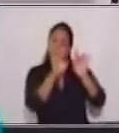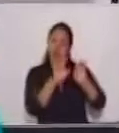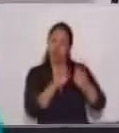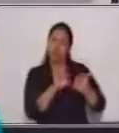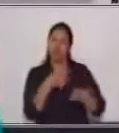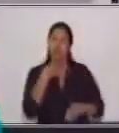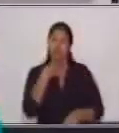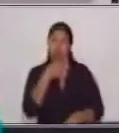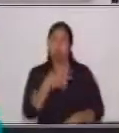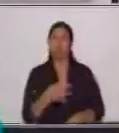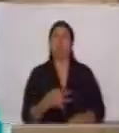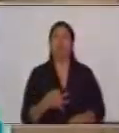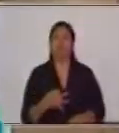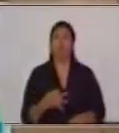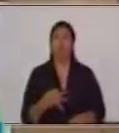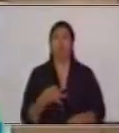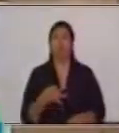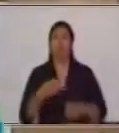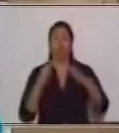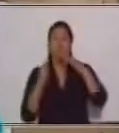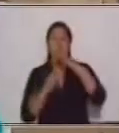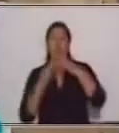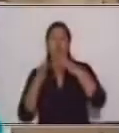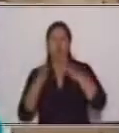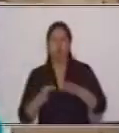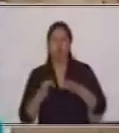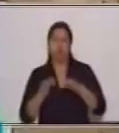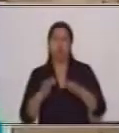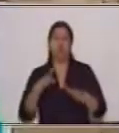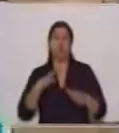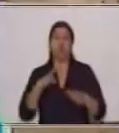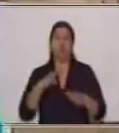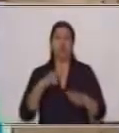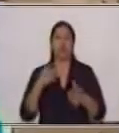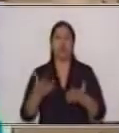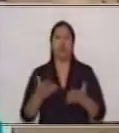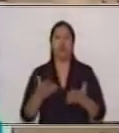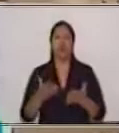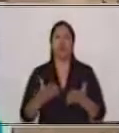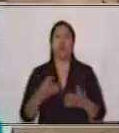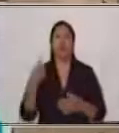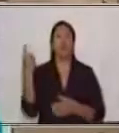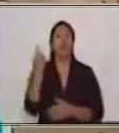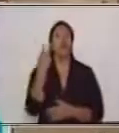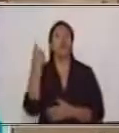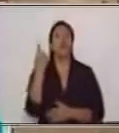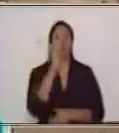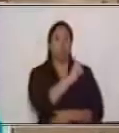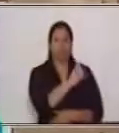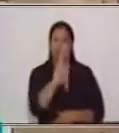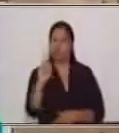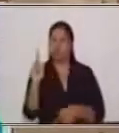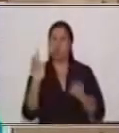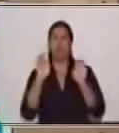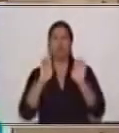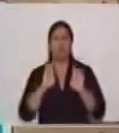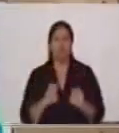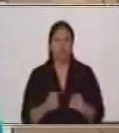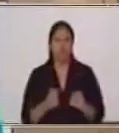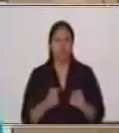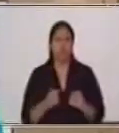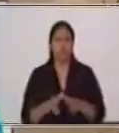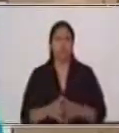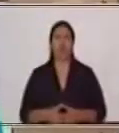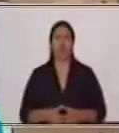que sintetiza un tema significativo, es decir, un tema de importancia para cada persona. Las fuentes